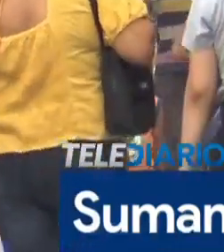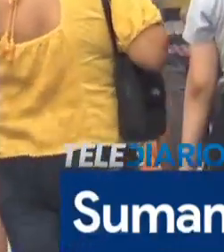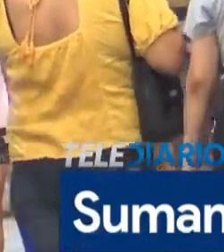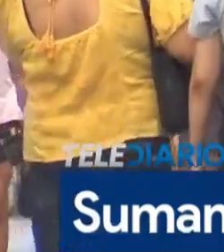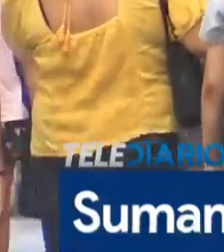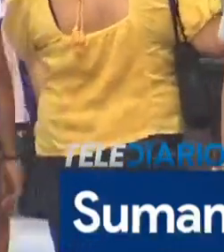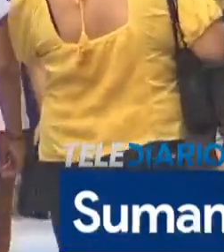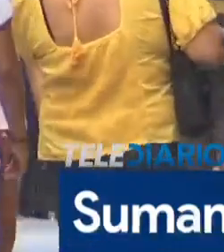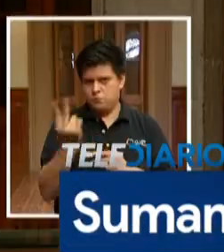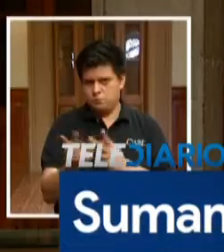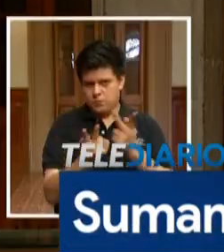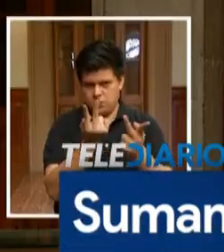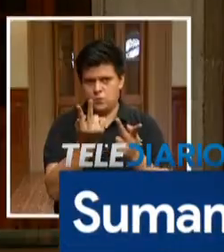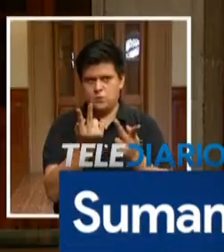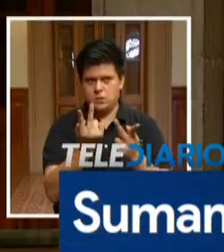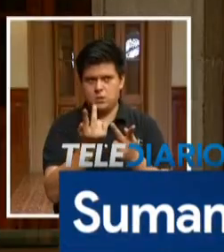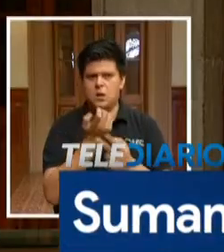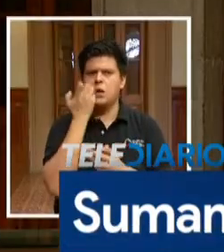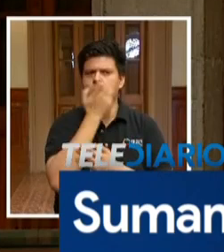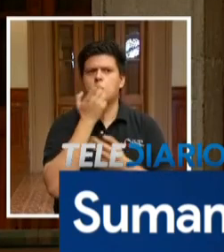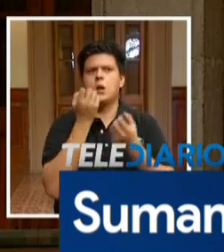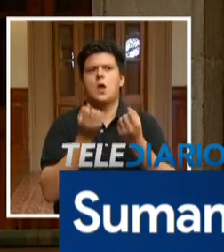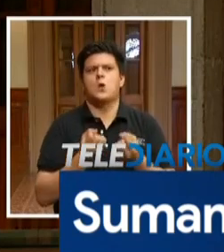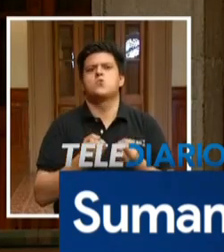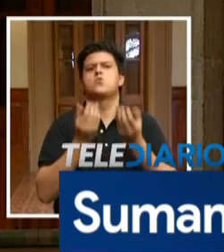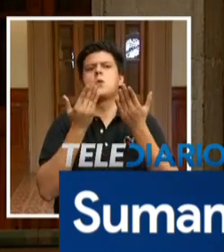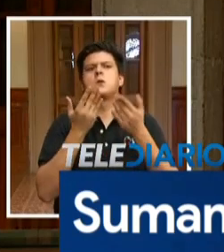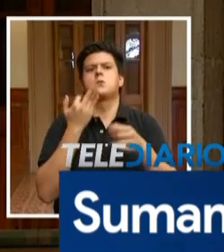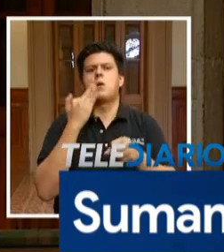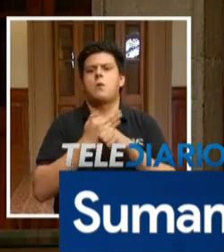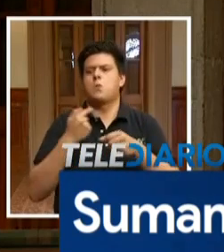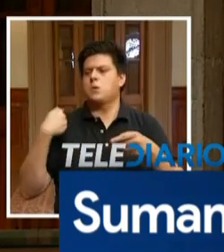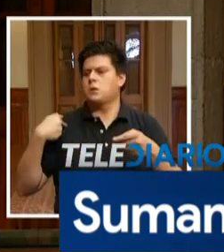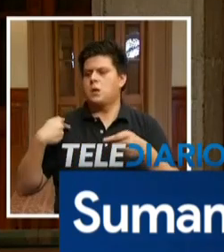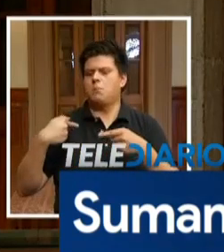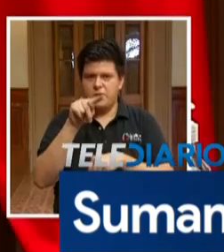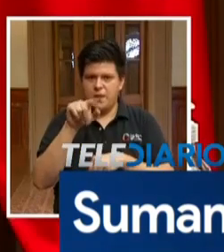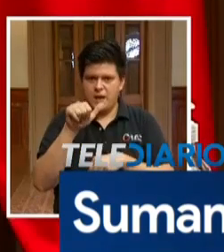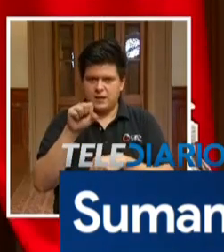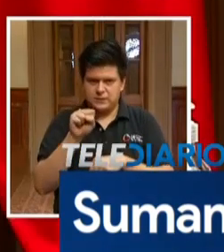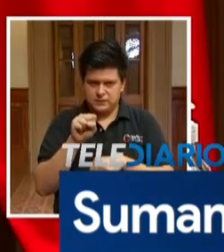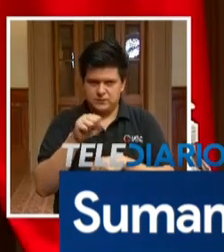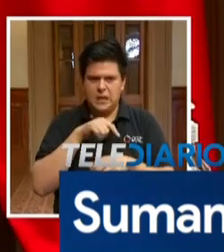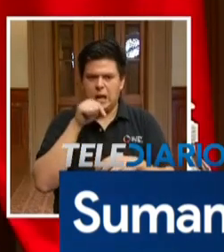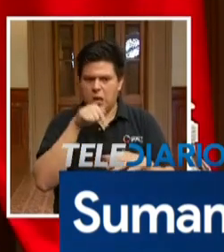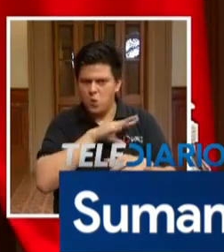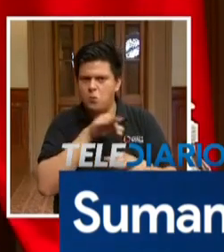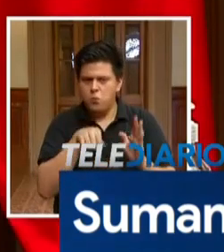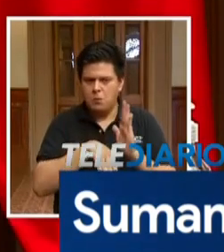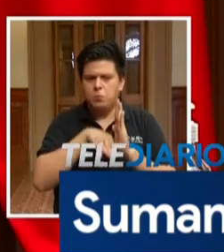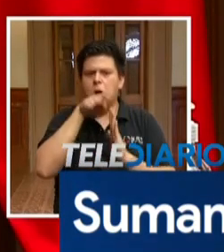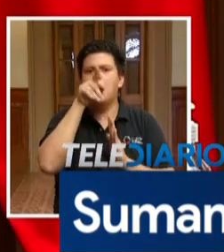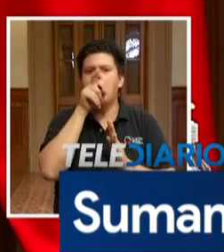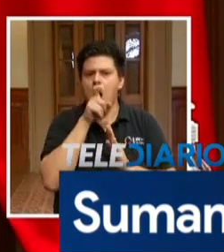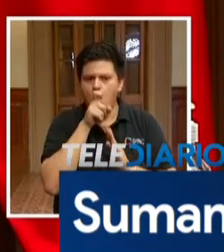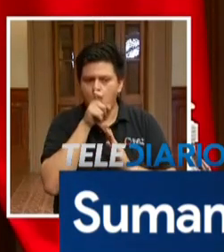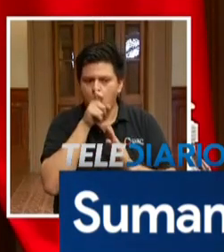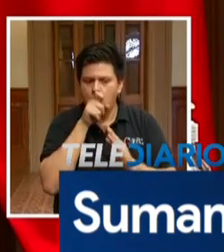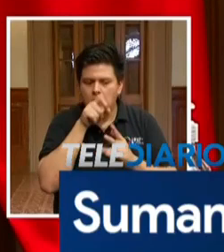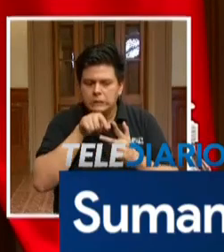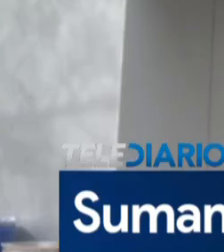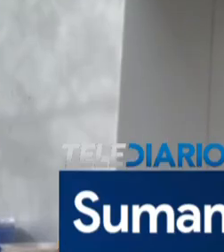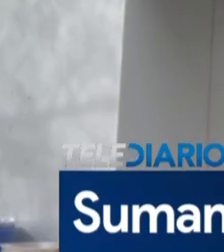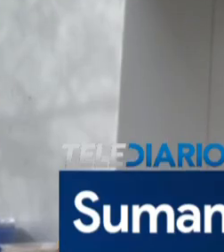tenía antes de la pandemia en rueda de prensa el titular de la dependencia reportó 581 casos y